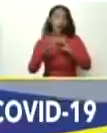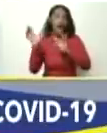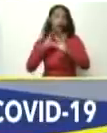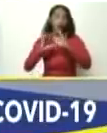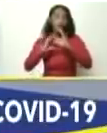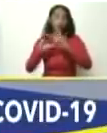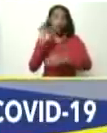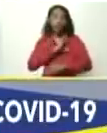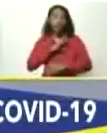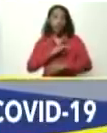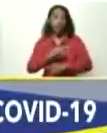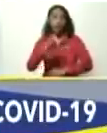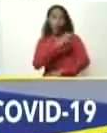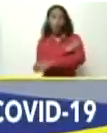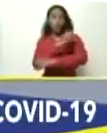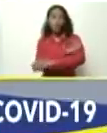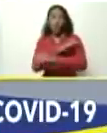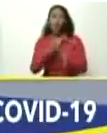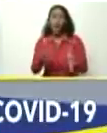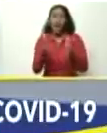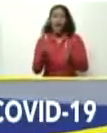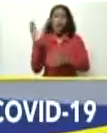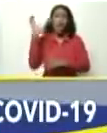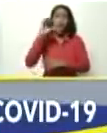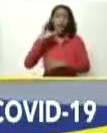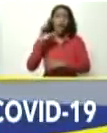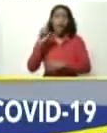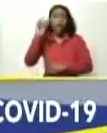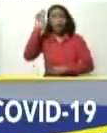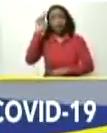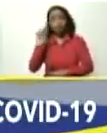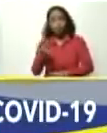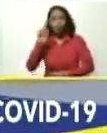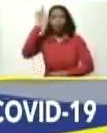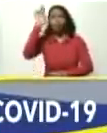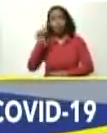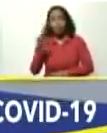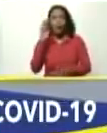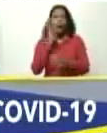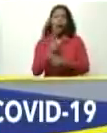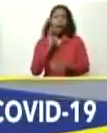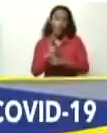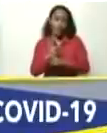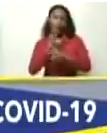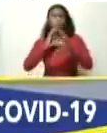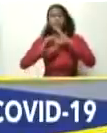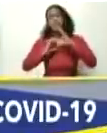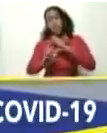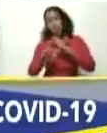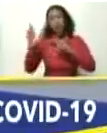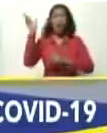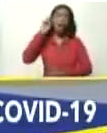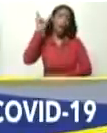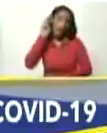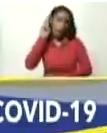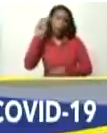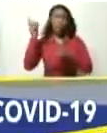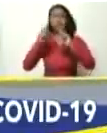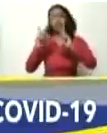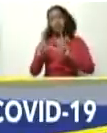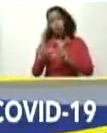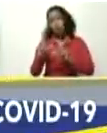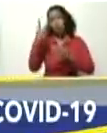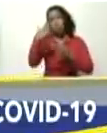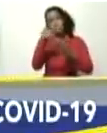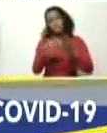hablando de que la derecha ganó Caracas. Todos los días, en las redes, en los medios, en la radio, en la televisión.